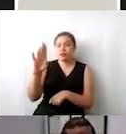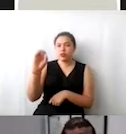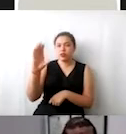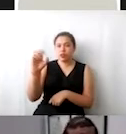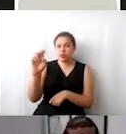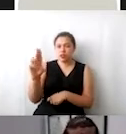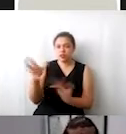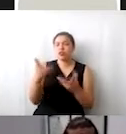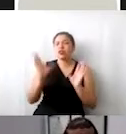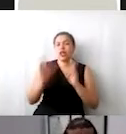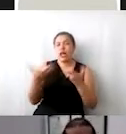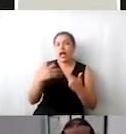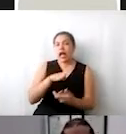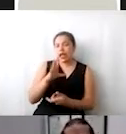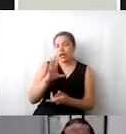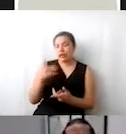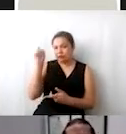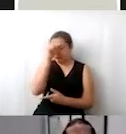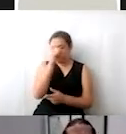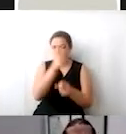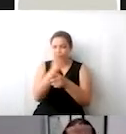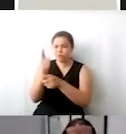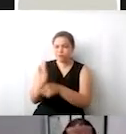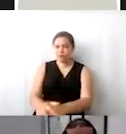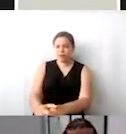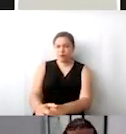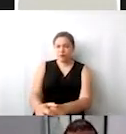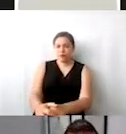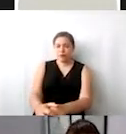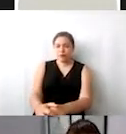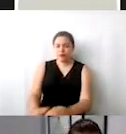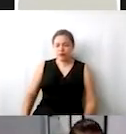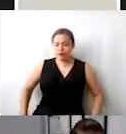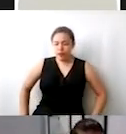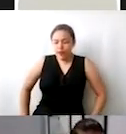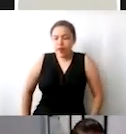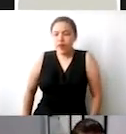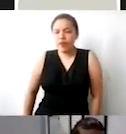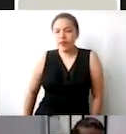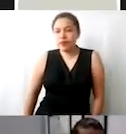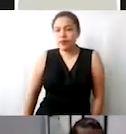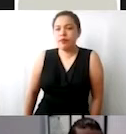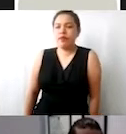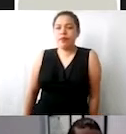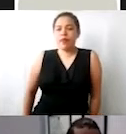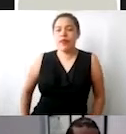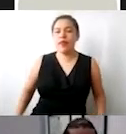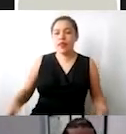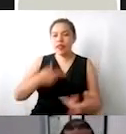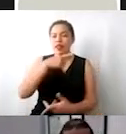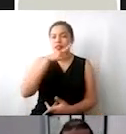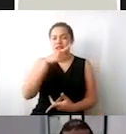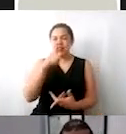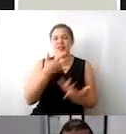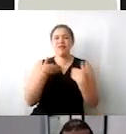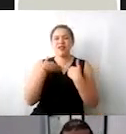Entonces, de manera, con la interpretación gramatical, pues, no nos da para definir qué es poner